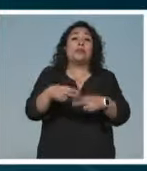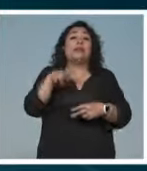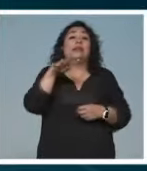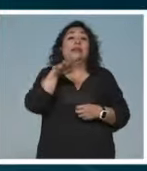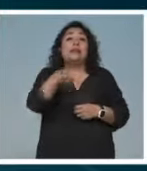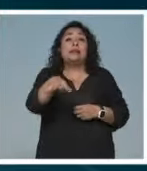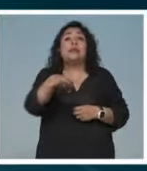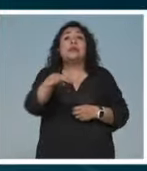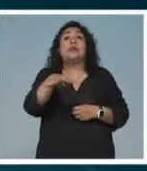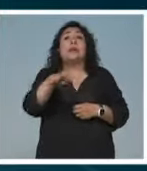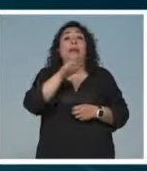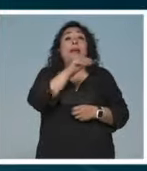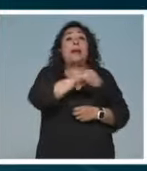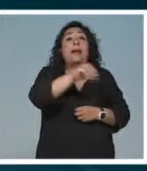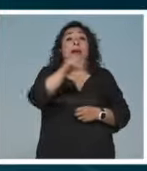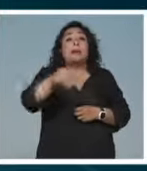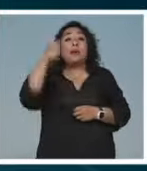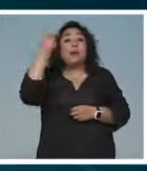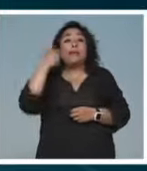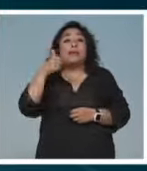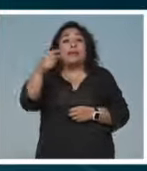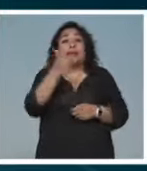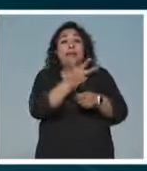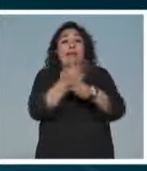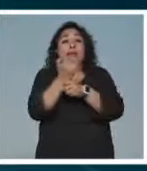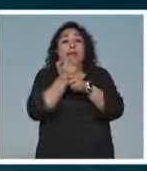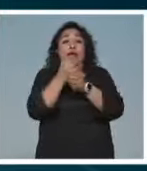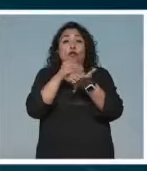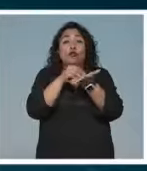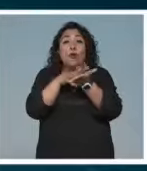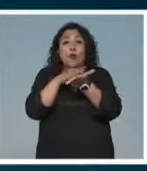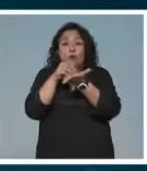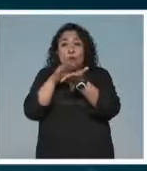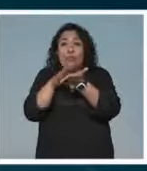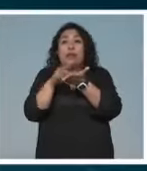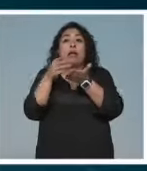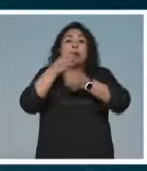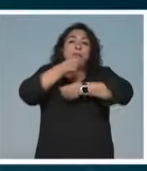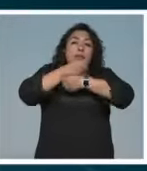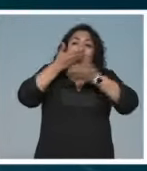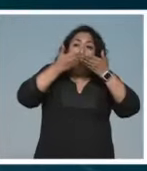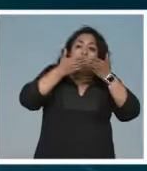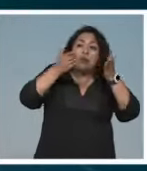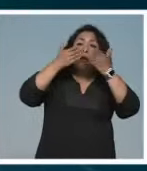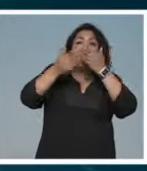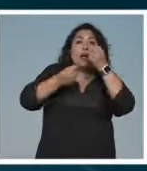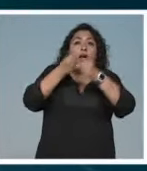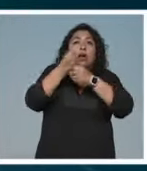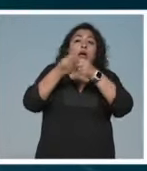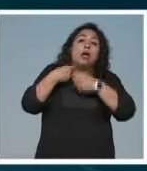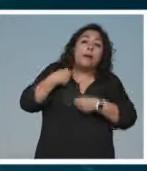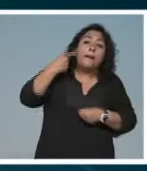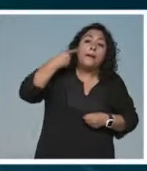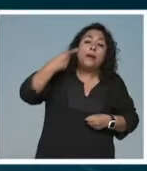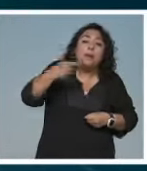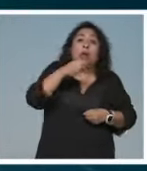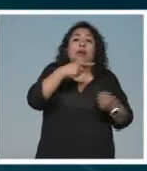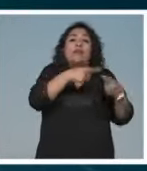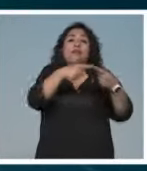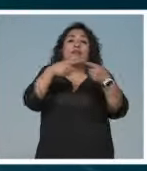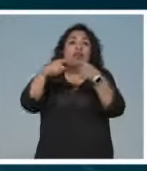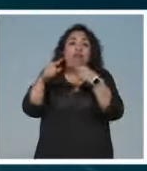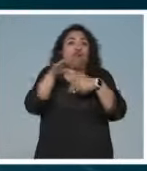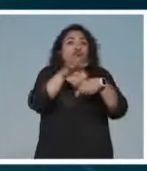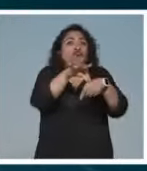edición de Ambulante Gira de Documentales, esa gran ventana que cada año nos permite asomarnos a las